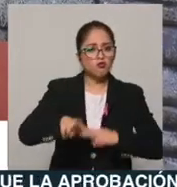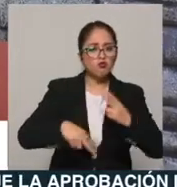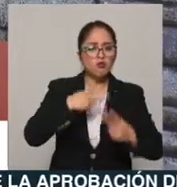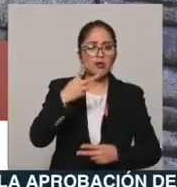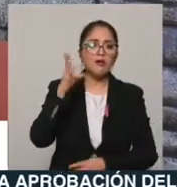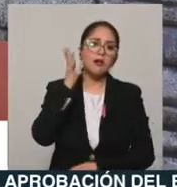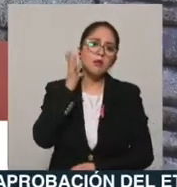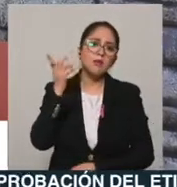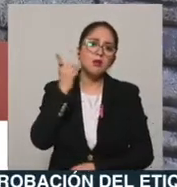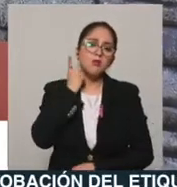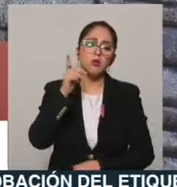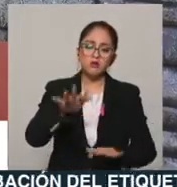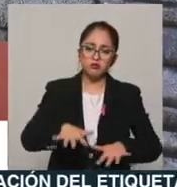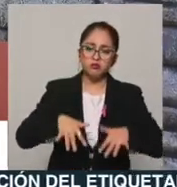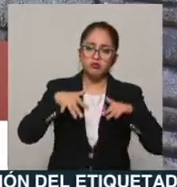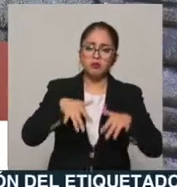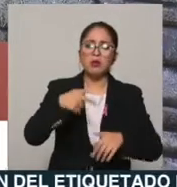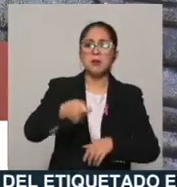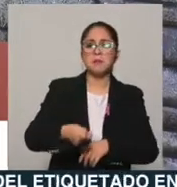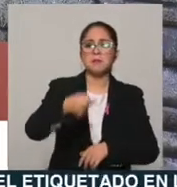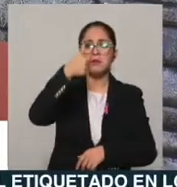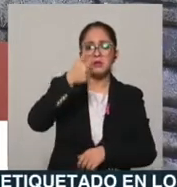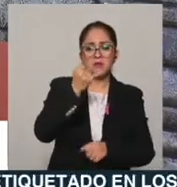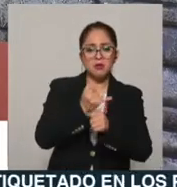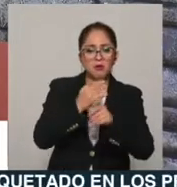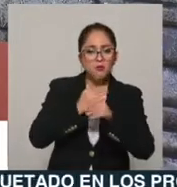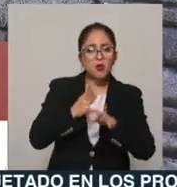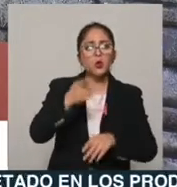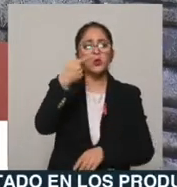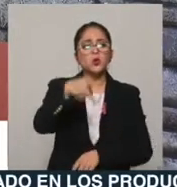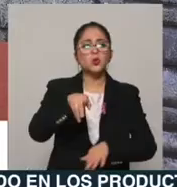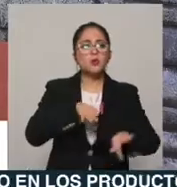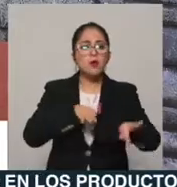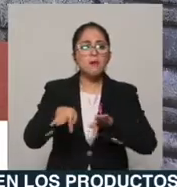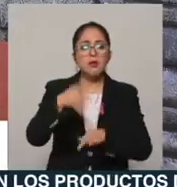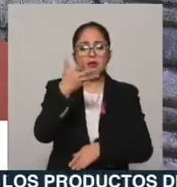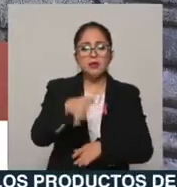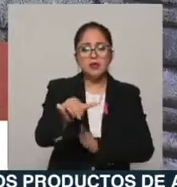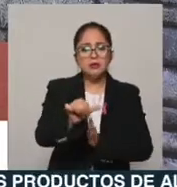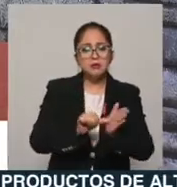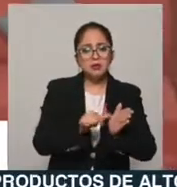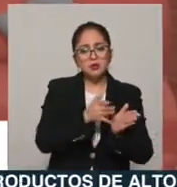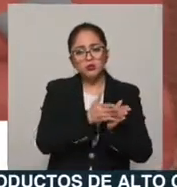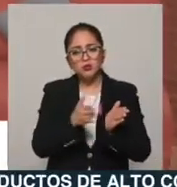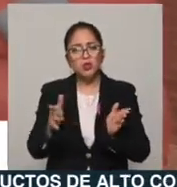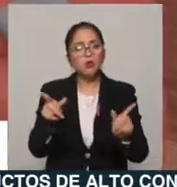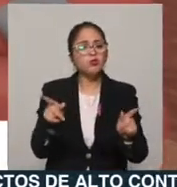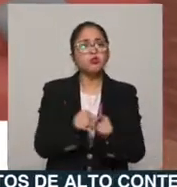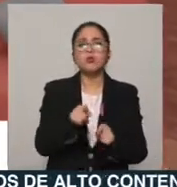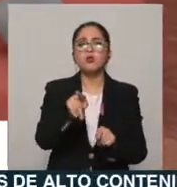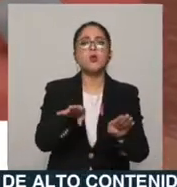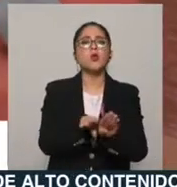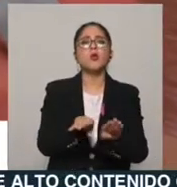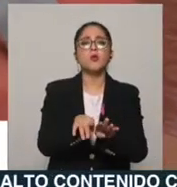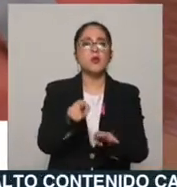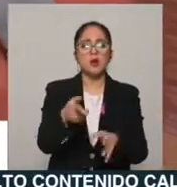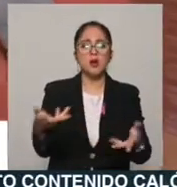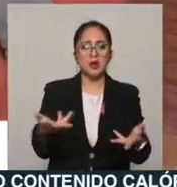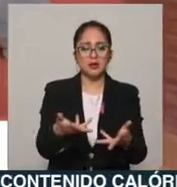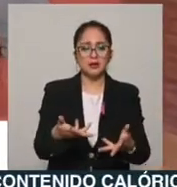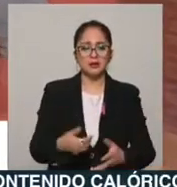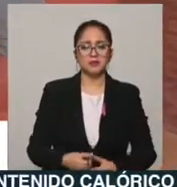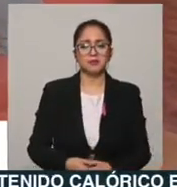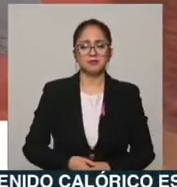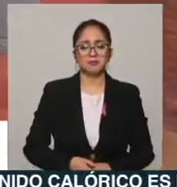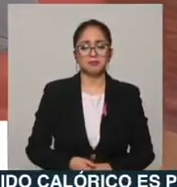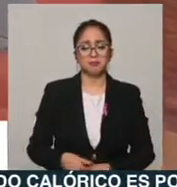Ciudad de México. Así es. Este primer informe de actividades, estos primeros 10 meses, ¿cómo los puede resumir? Pues yo diría que vamos avanzando en 2